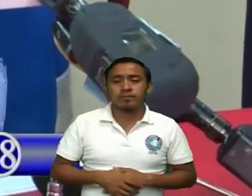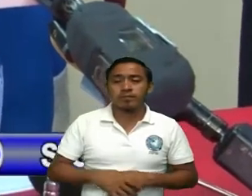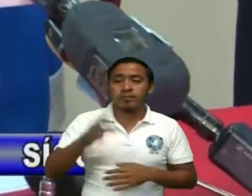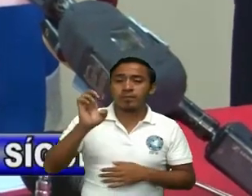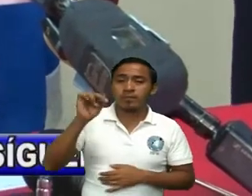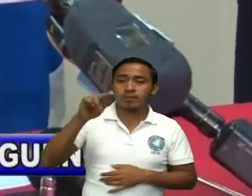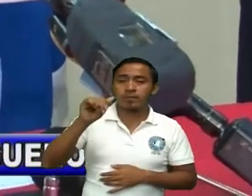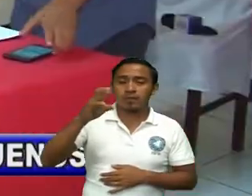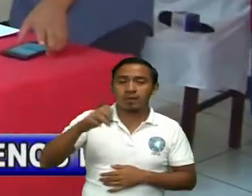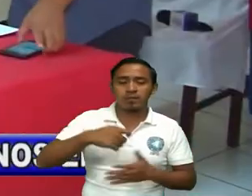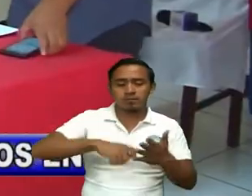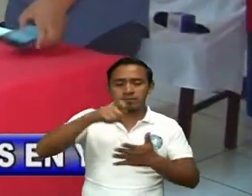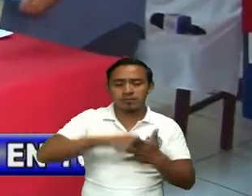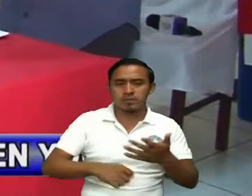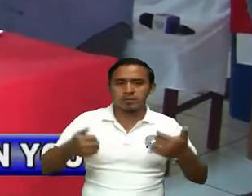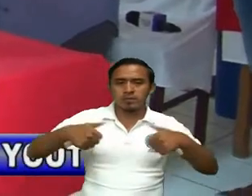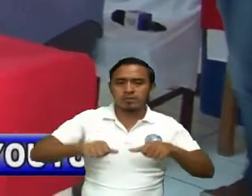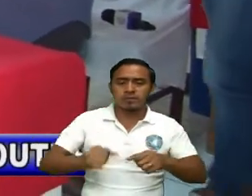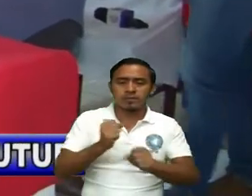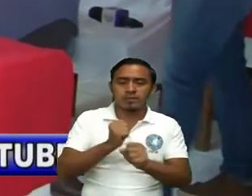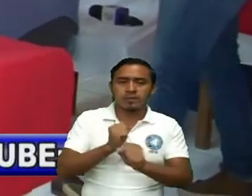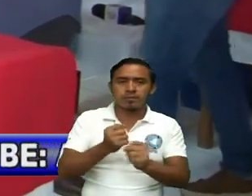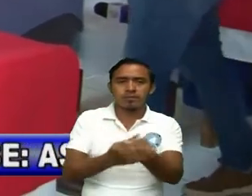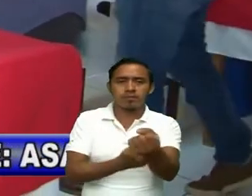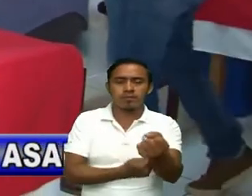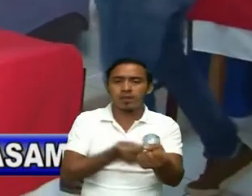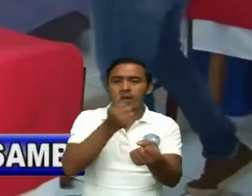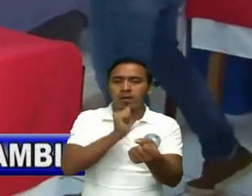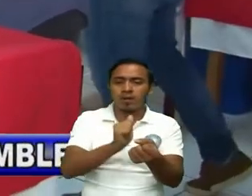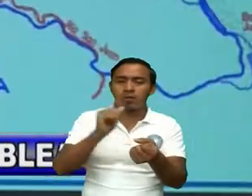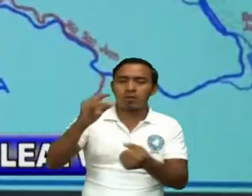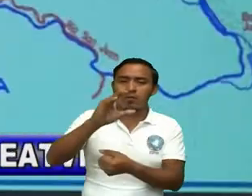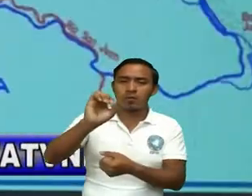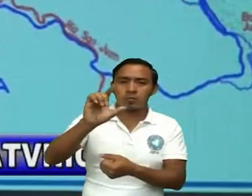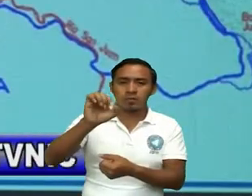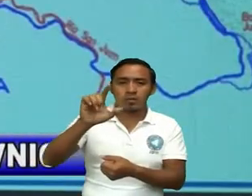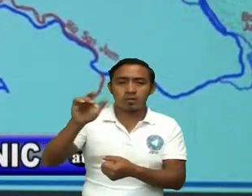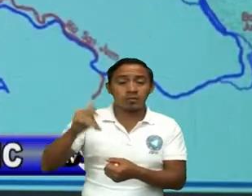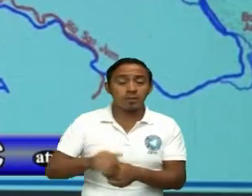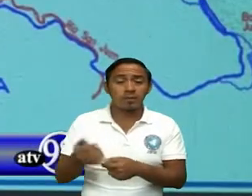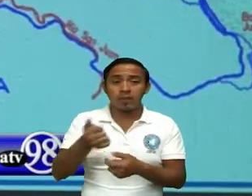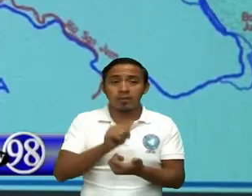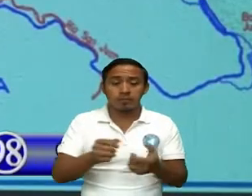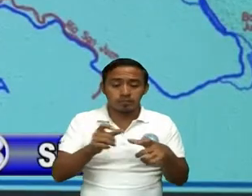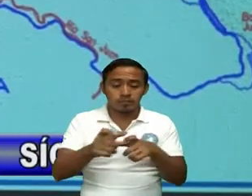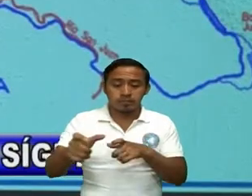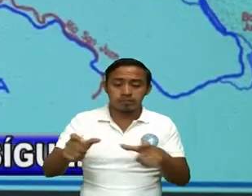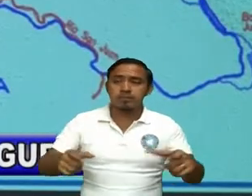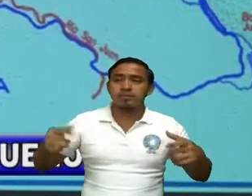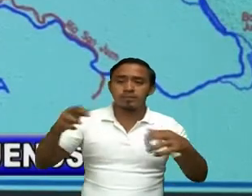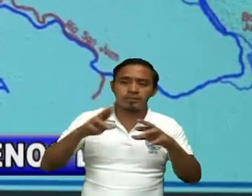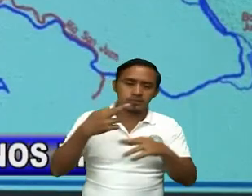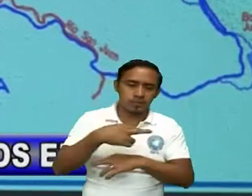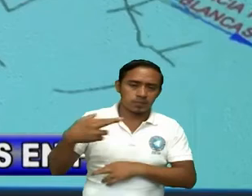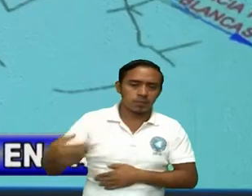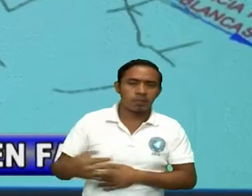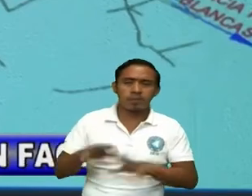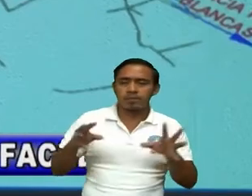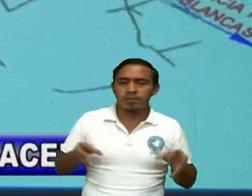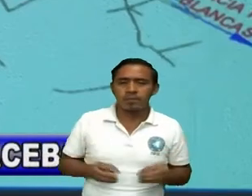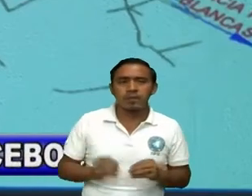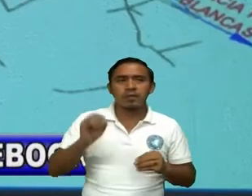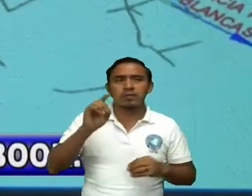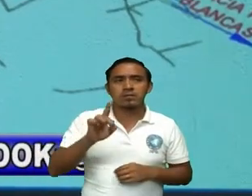Enacal suscribió un contrato para la ejecución del proyecto de la red colectora de alcantarillado en Rivas, cuya inversión será